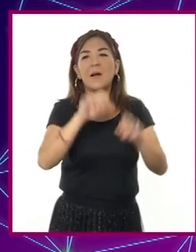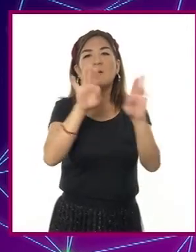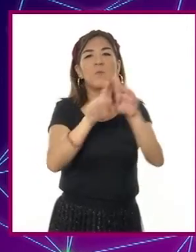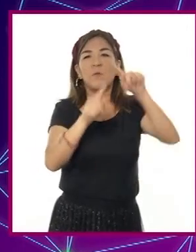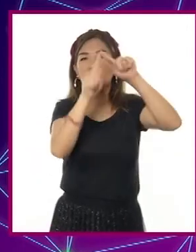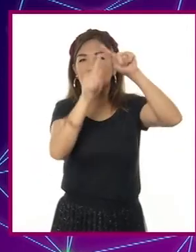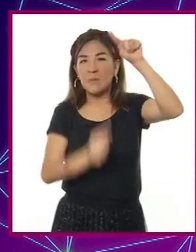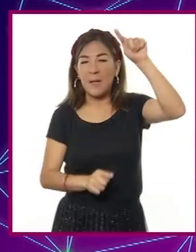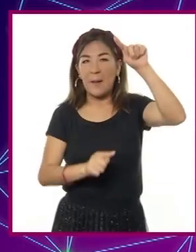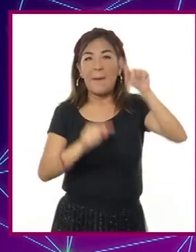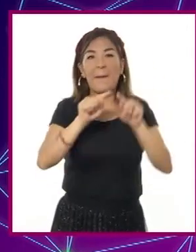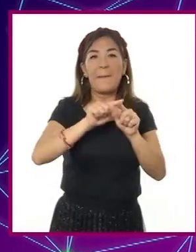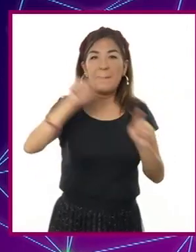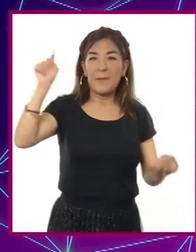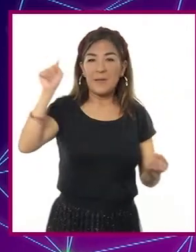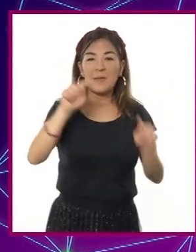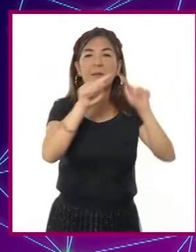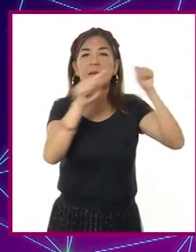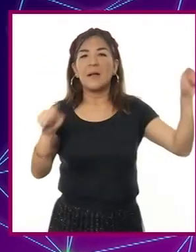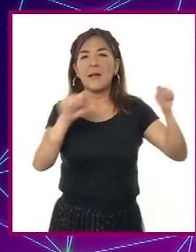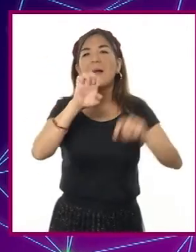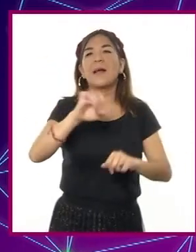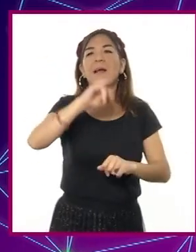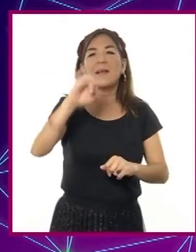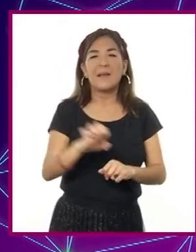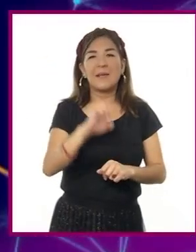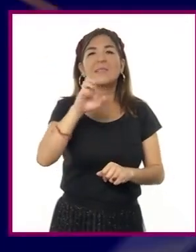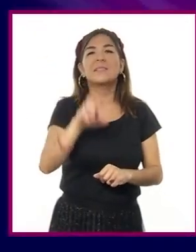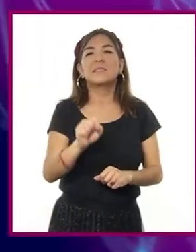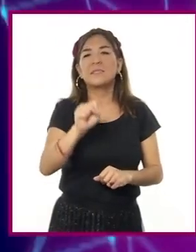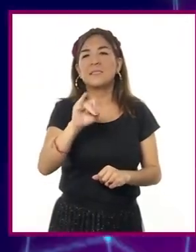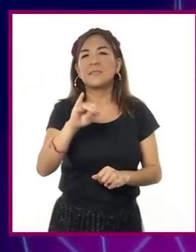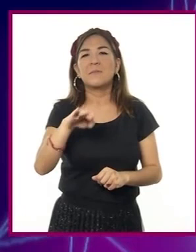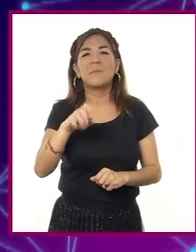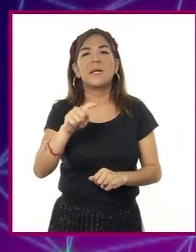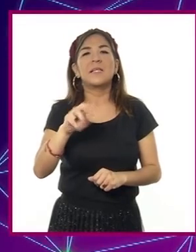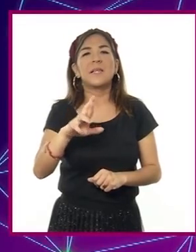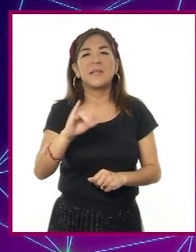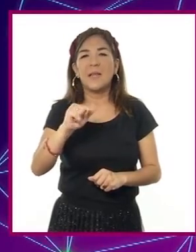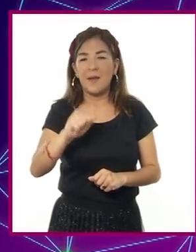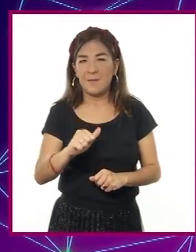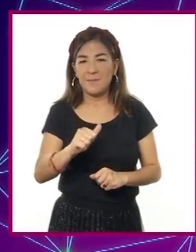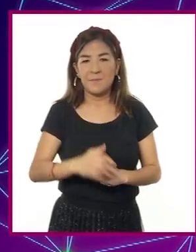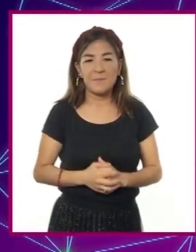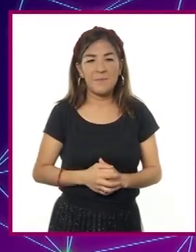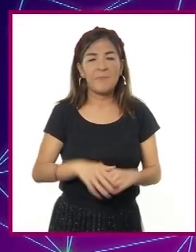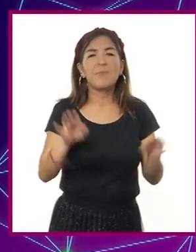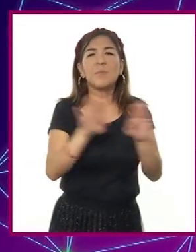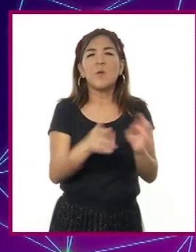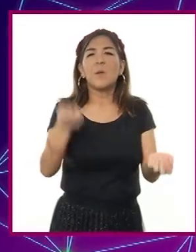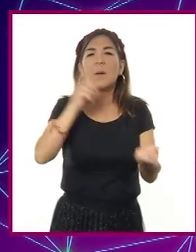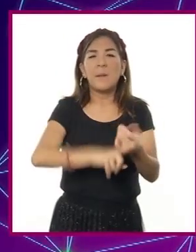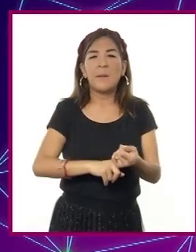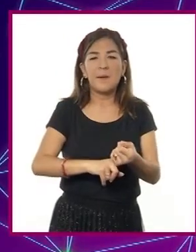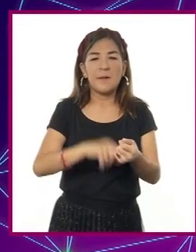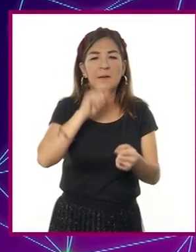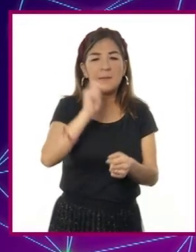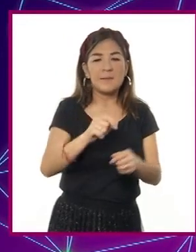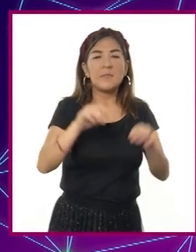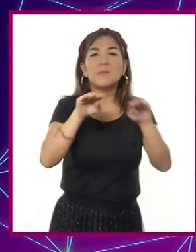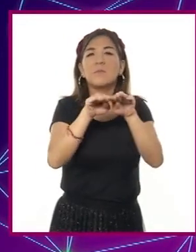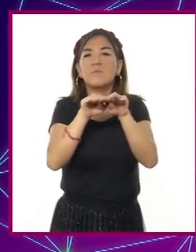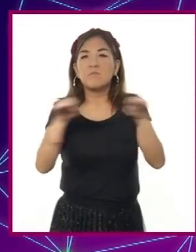mediatriz, bisectriz y eje de simetría. En el cuadrado, las mediatrices y las